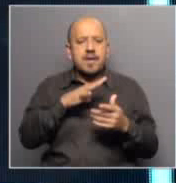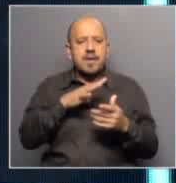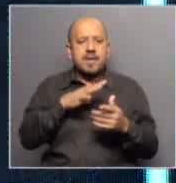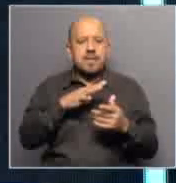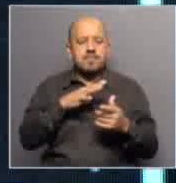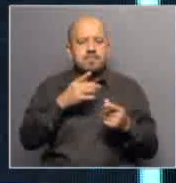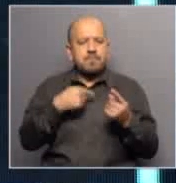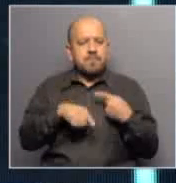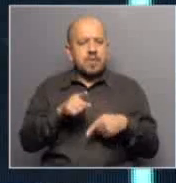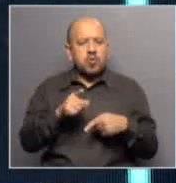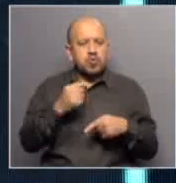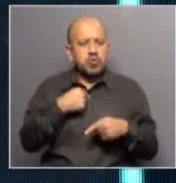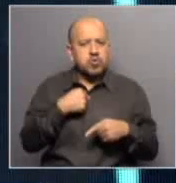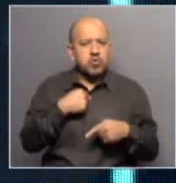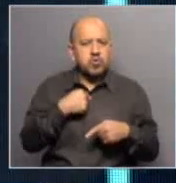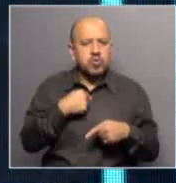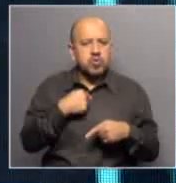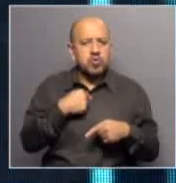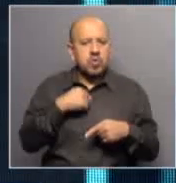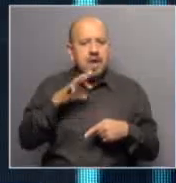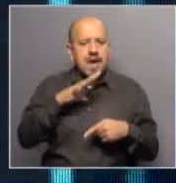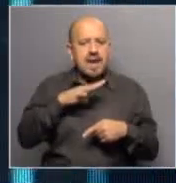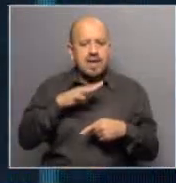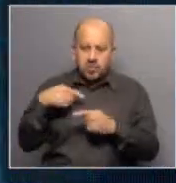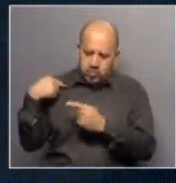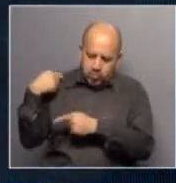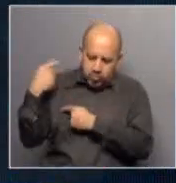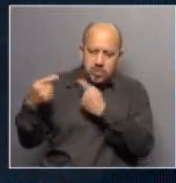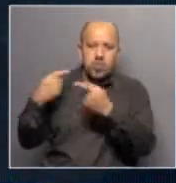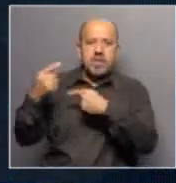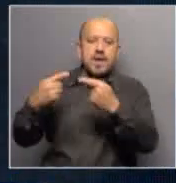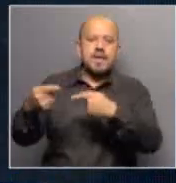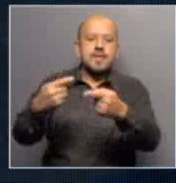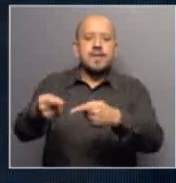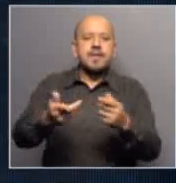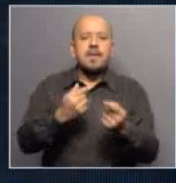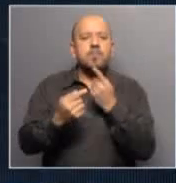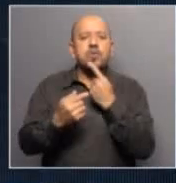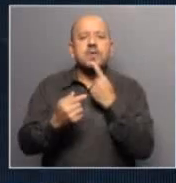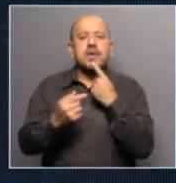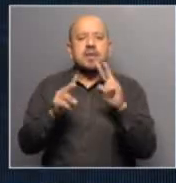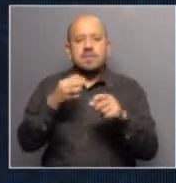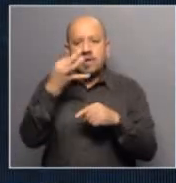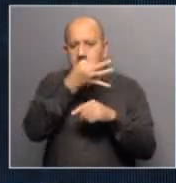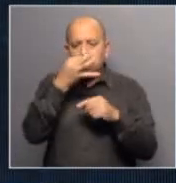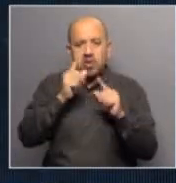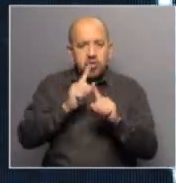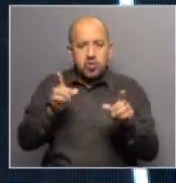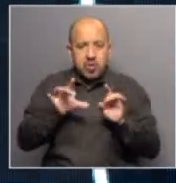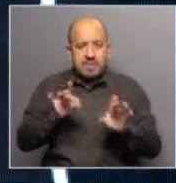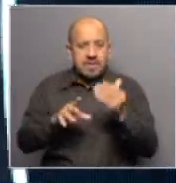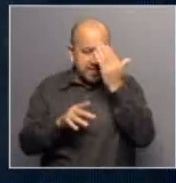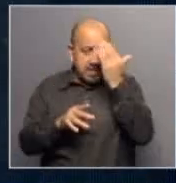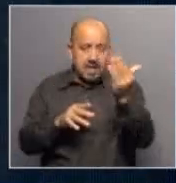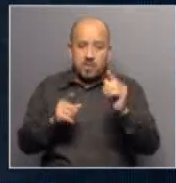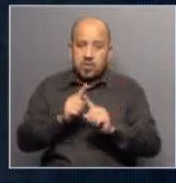Pero nosotros tenemos una continuidad de políticas de drogas, no de los gobiernos del Frente Amplio.